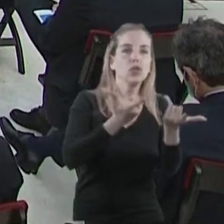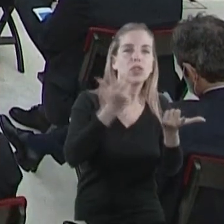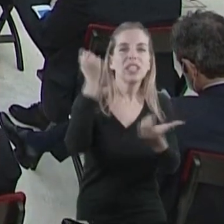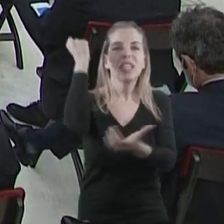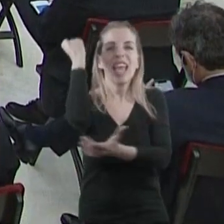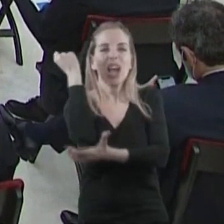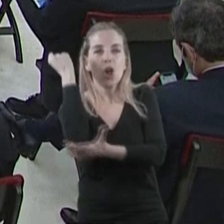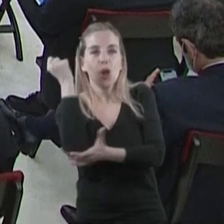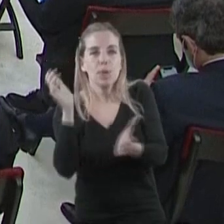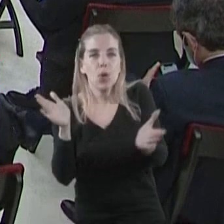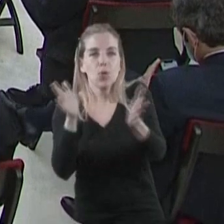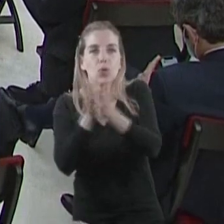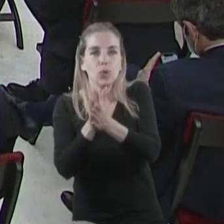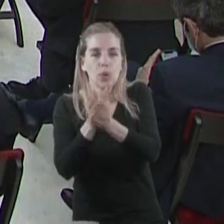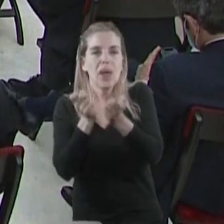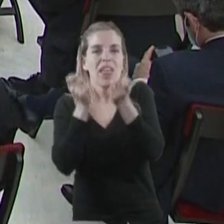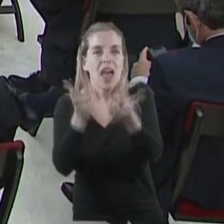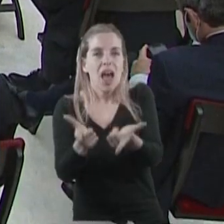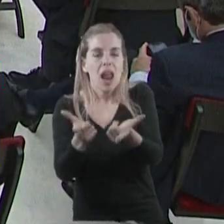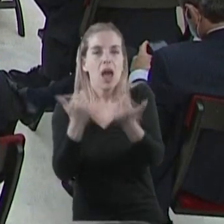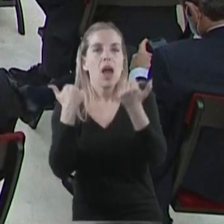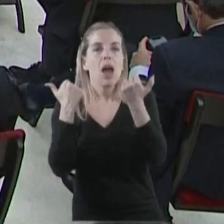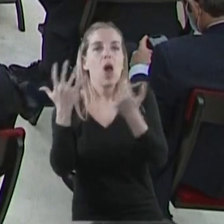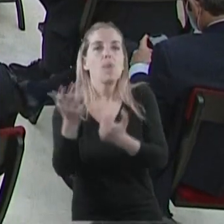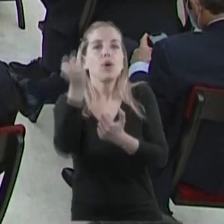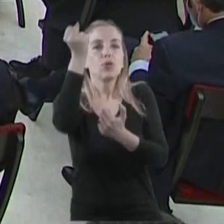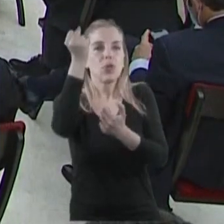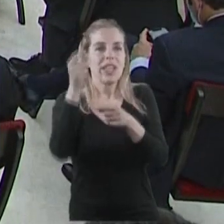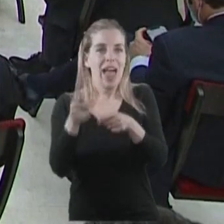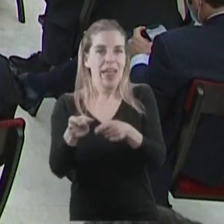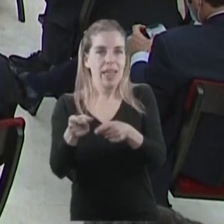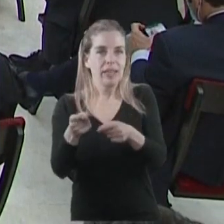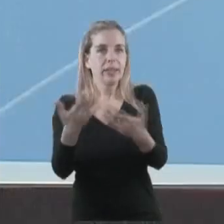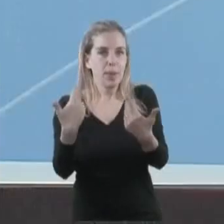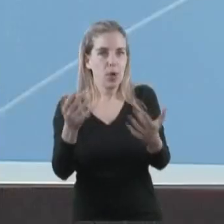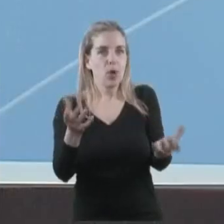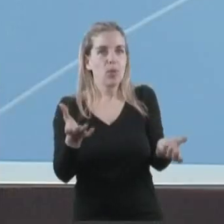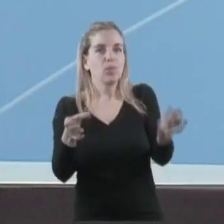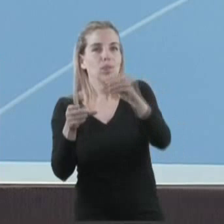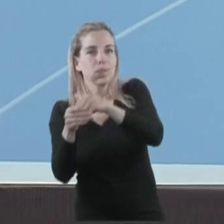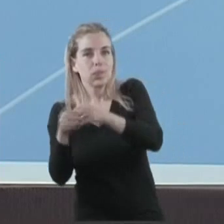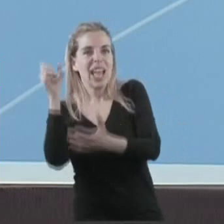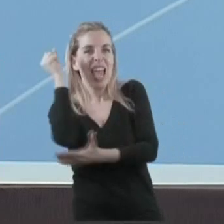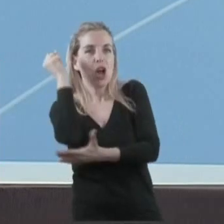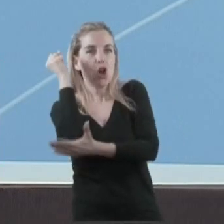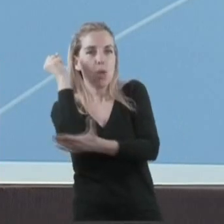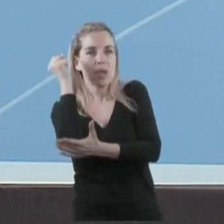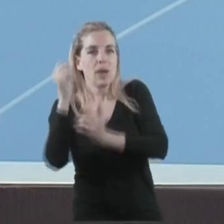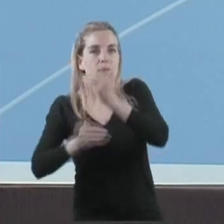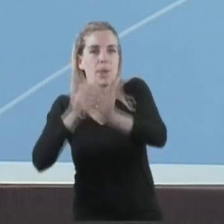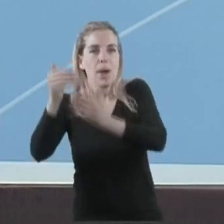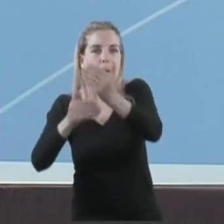ir creando oportunidades, que nos permita estar en el camino de la estabilidad macroeconómica. Y es con esa